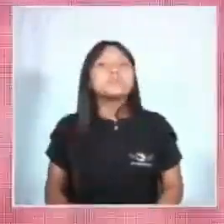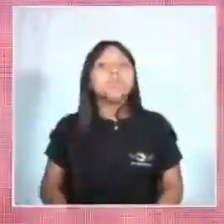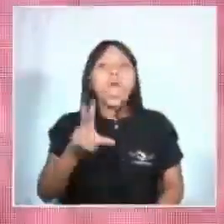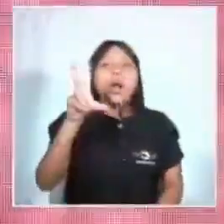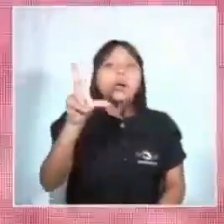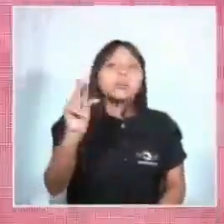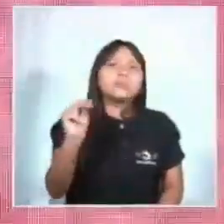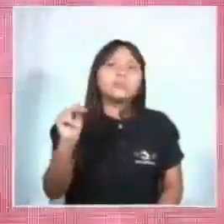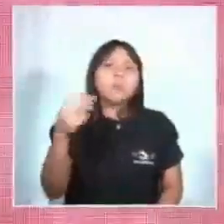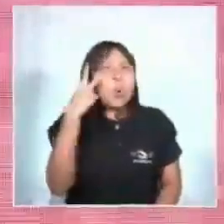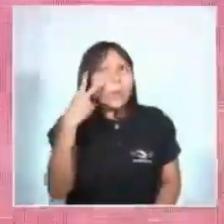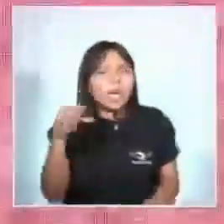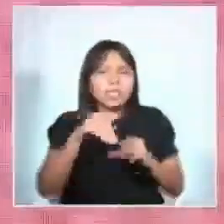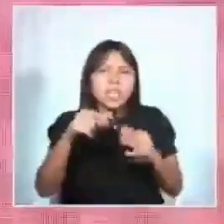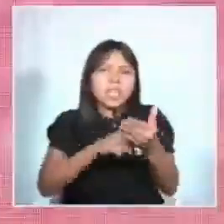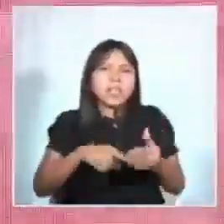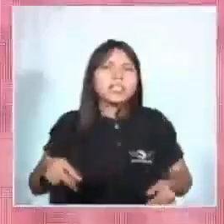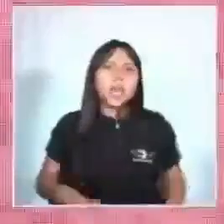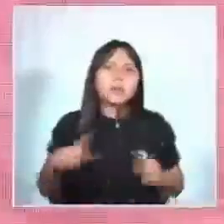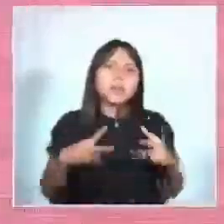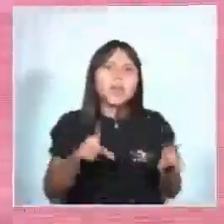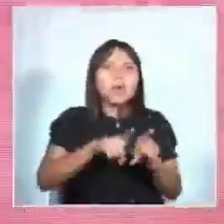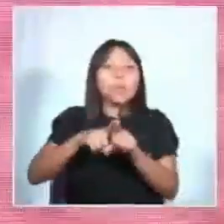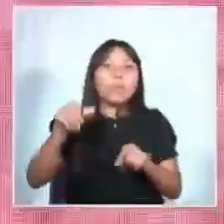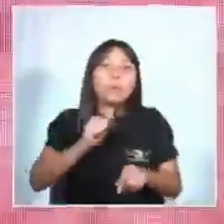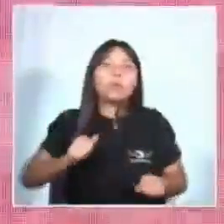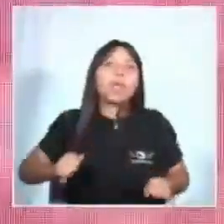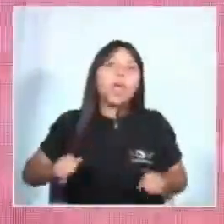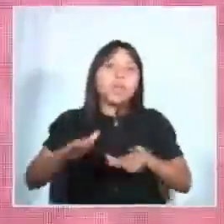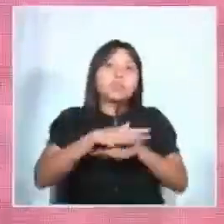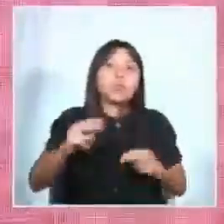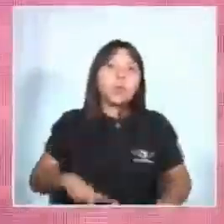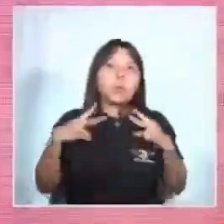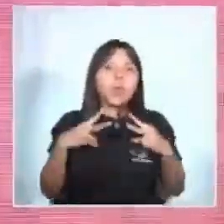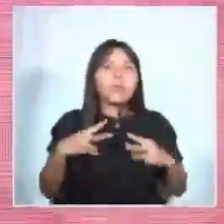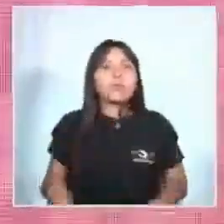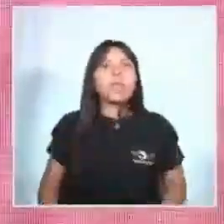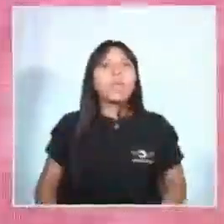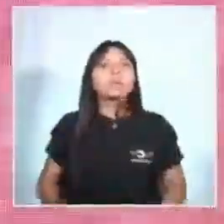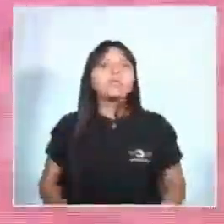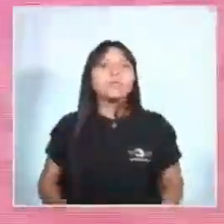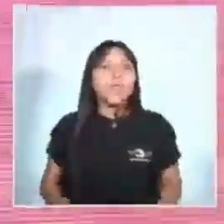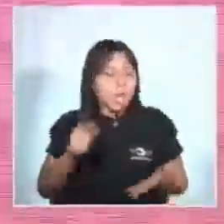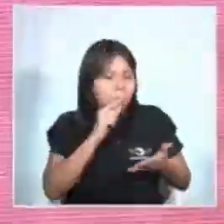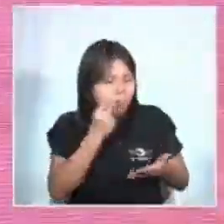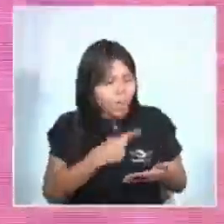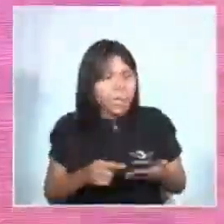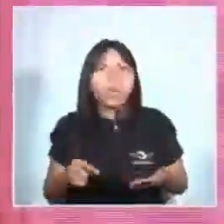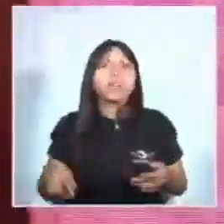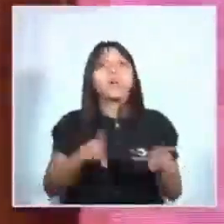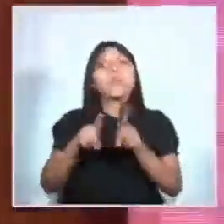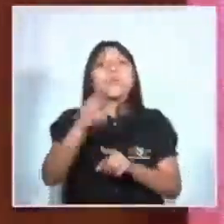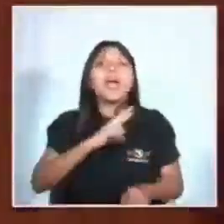No operes en esta vida como una sobreviviente. Opera en esta vida como una que es reina, que está